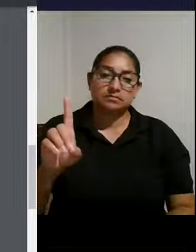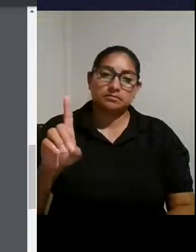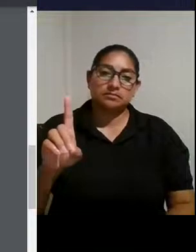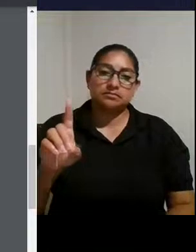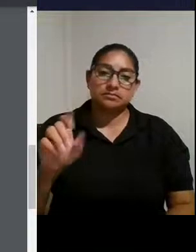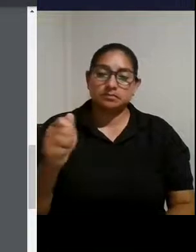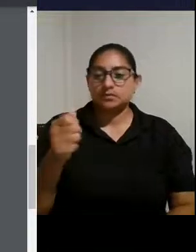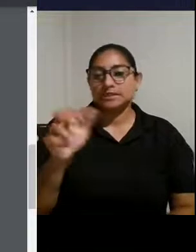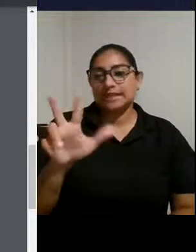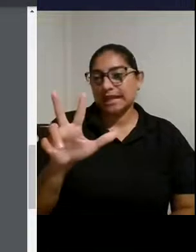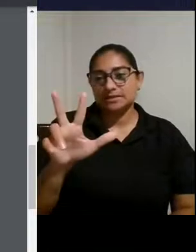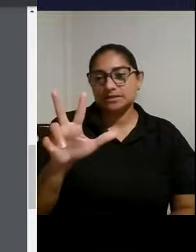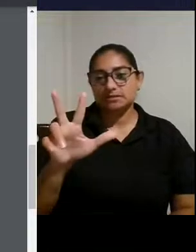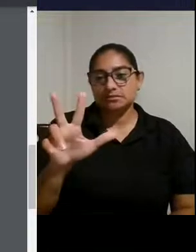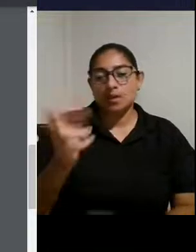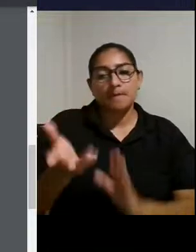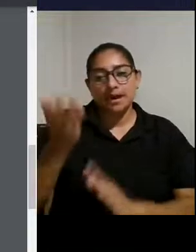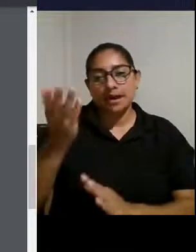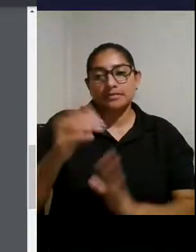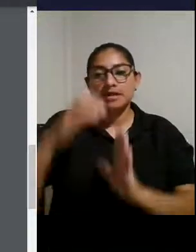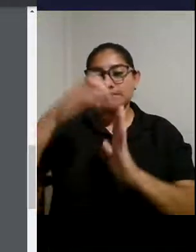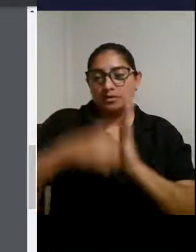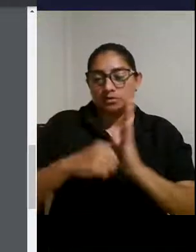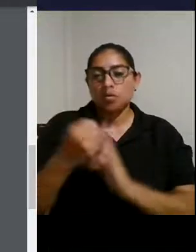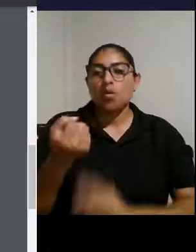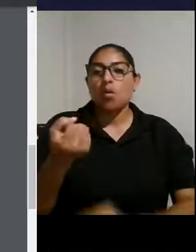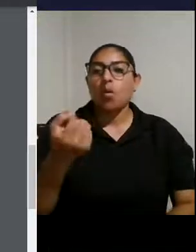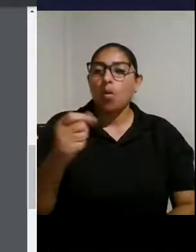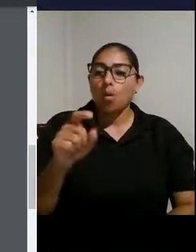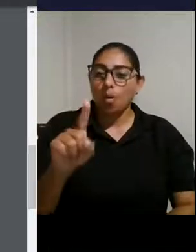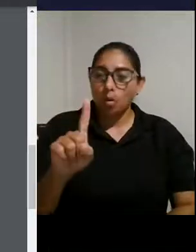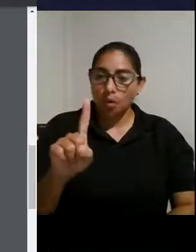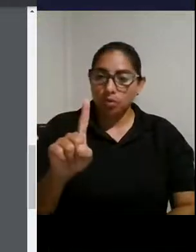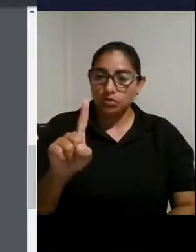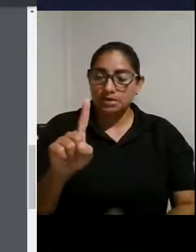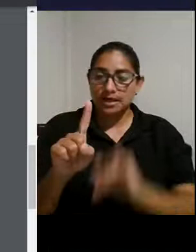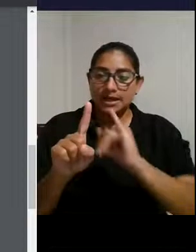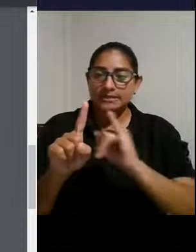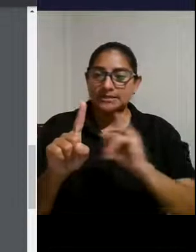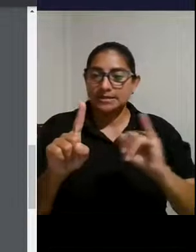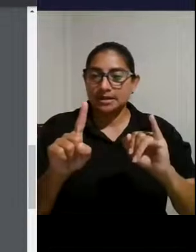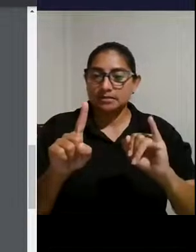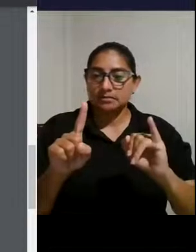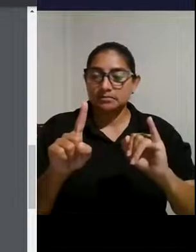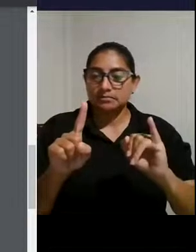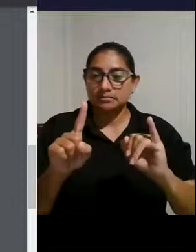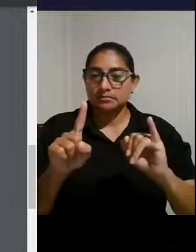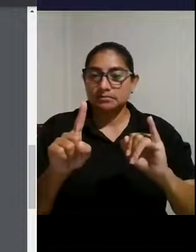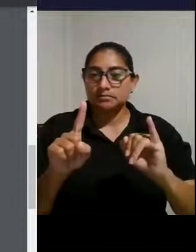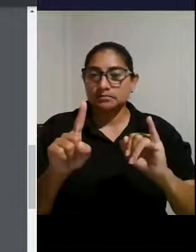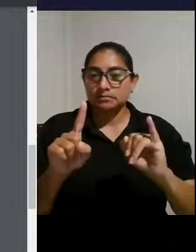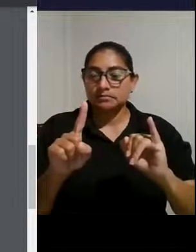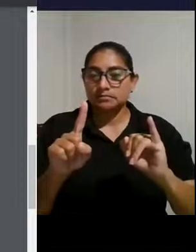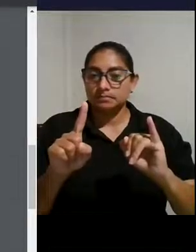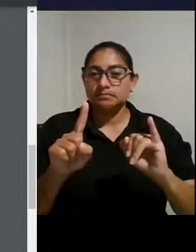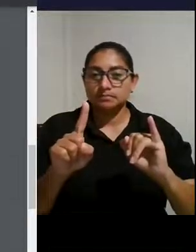13. Y le restamos el que está más a la izquierda, la imagen del que está más a la izquierda, que es